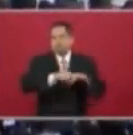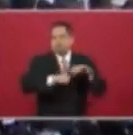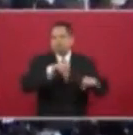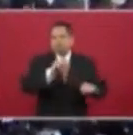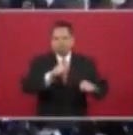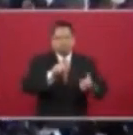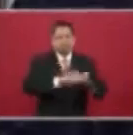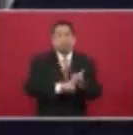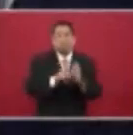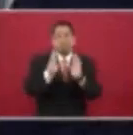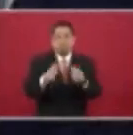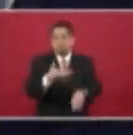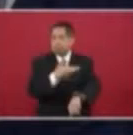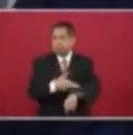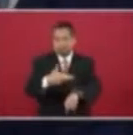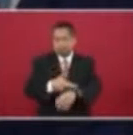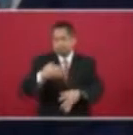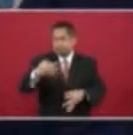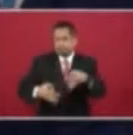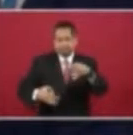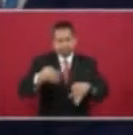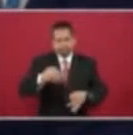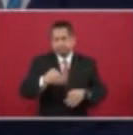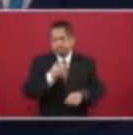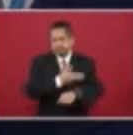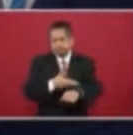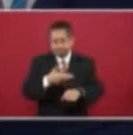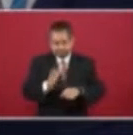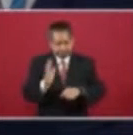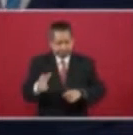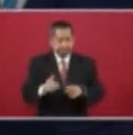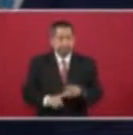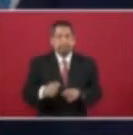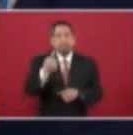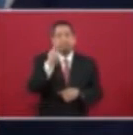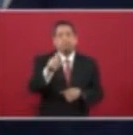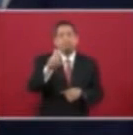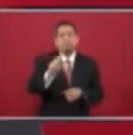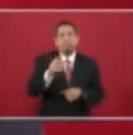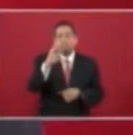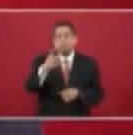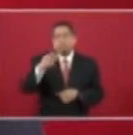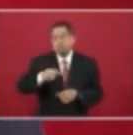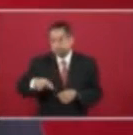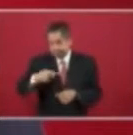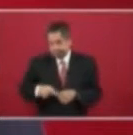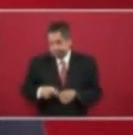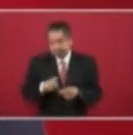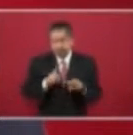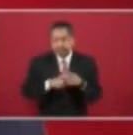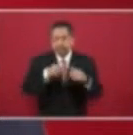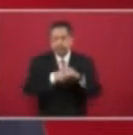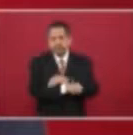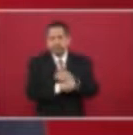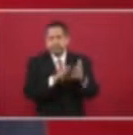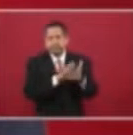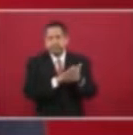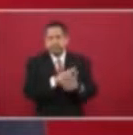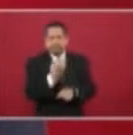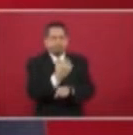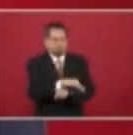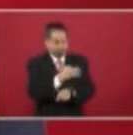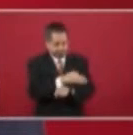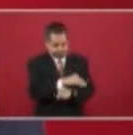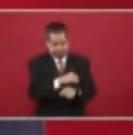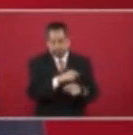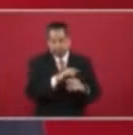Pero viable y en ello estamos abocados una buena parte de las instancias de seguridad